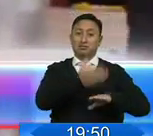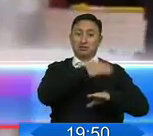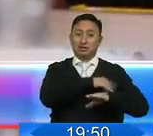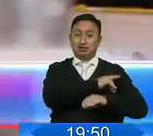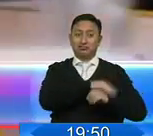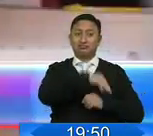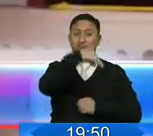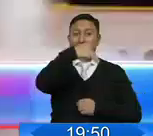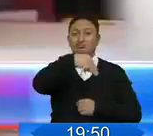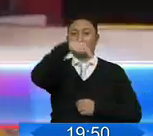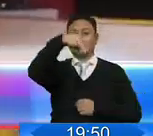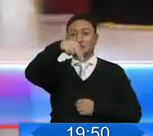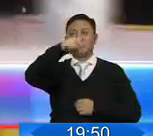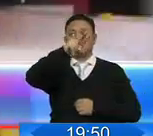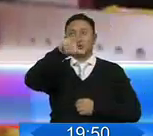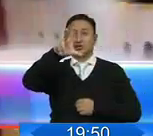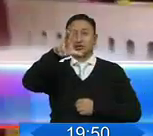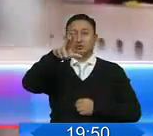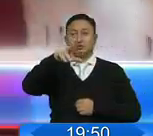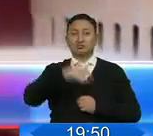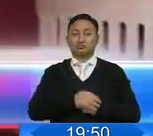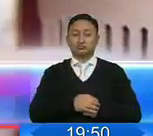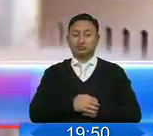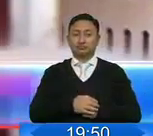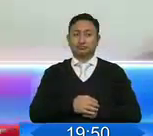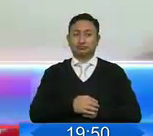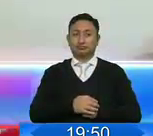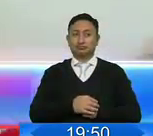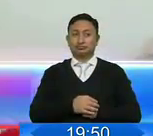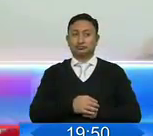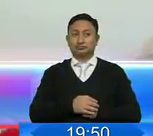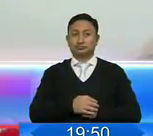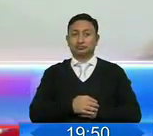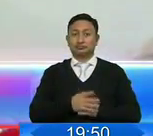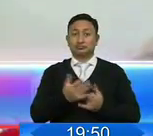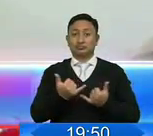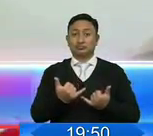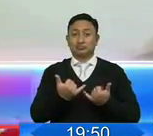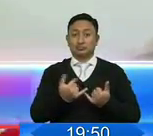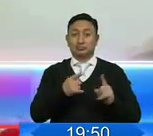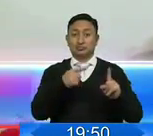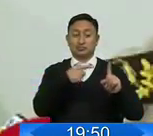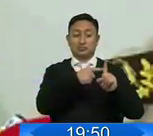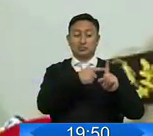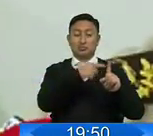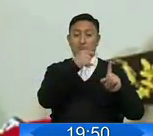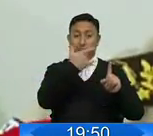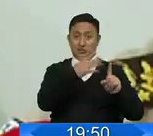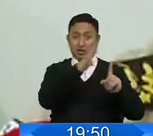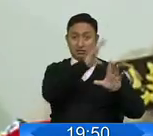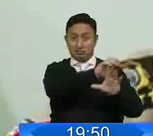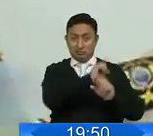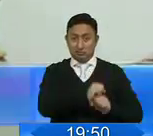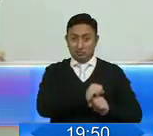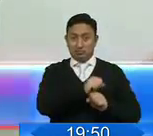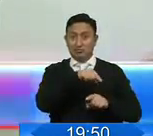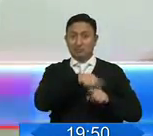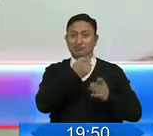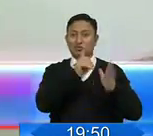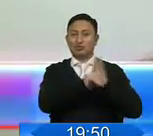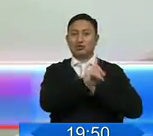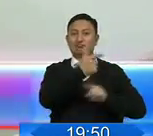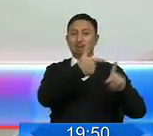el kilómetro 23 de la vía Guayaquil-Nobol. En este momento, este asesino se encuentra ya detenido y a